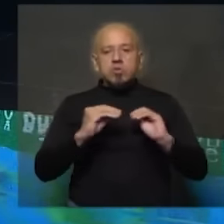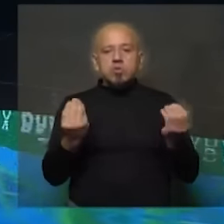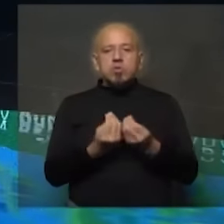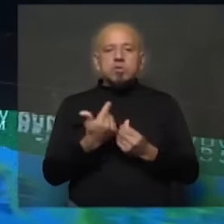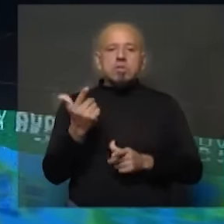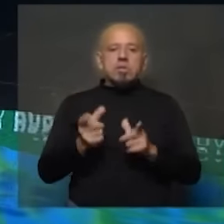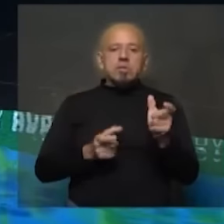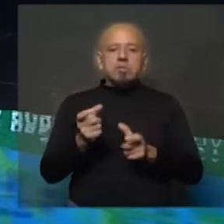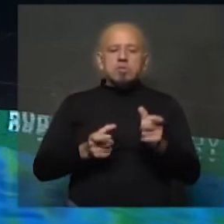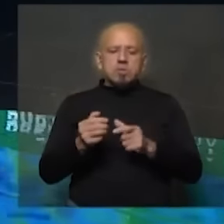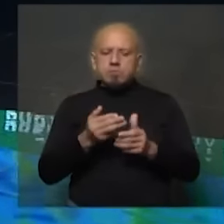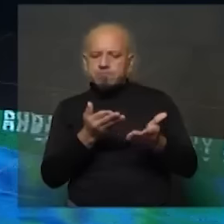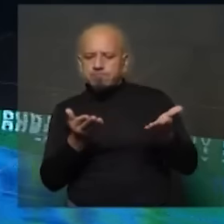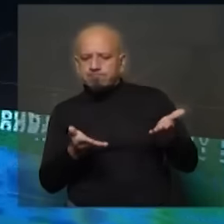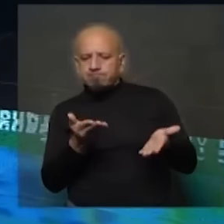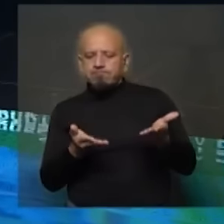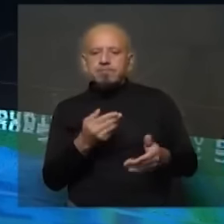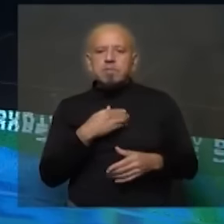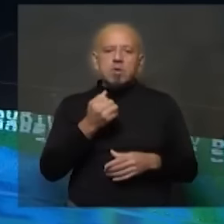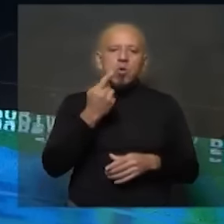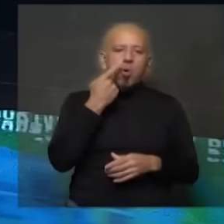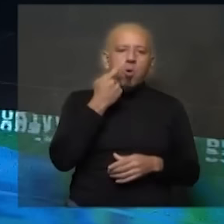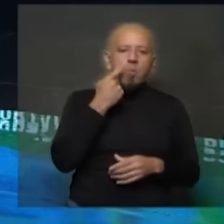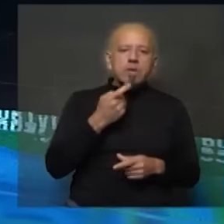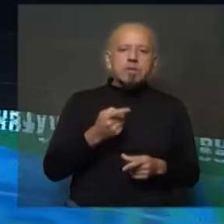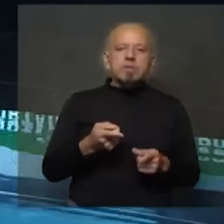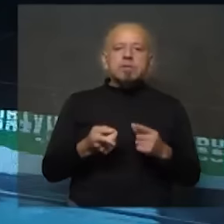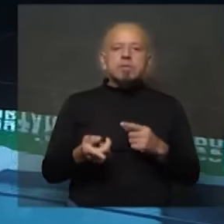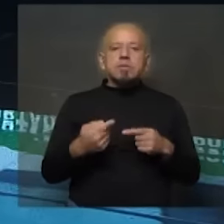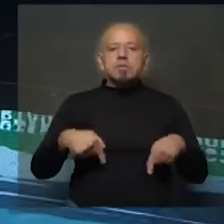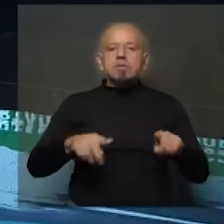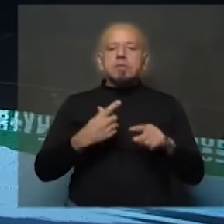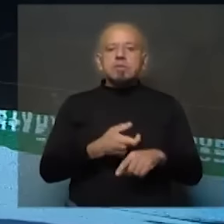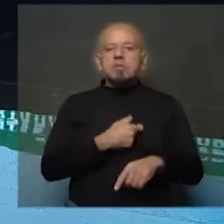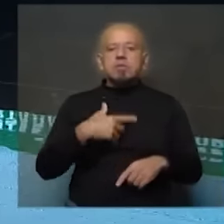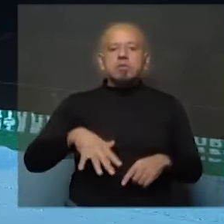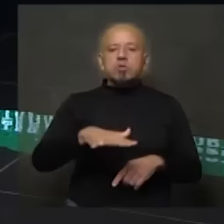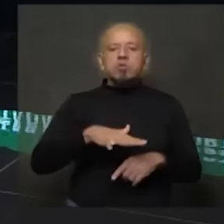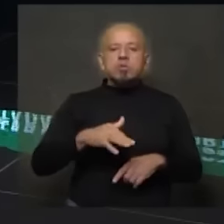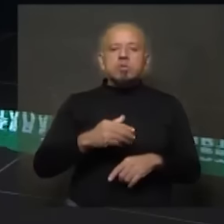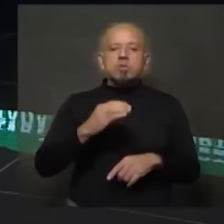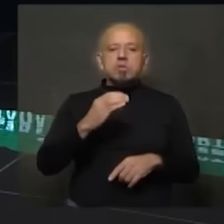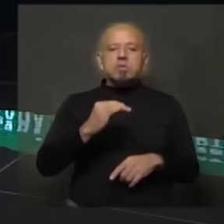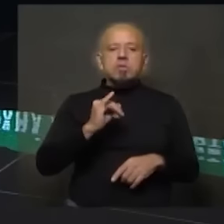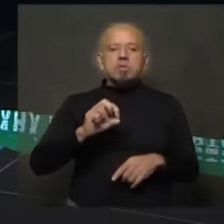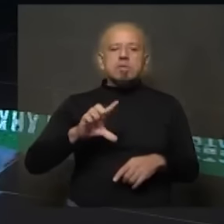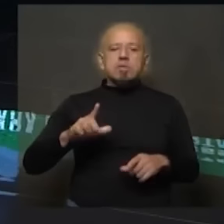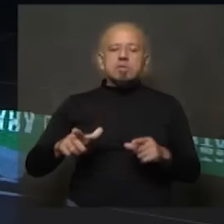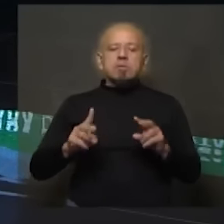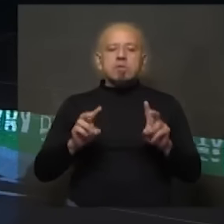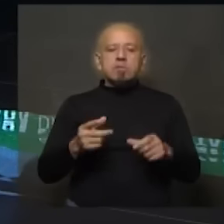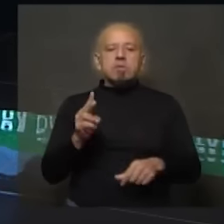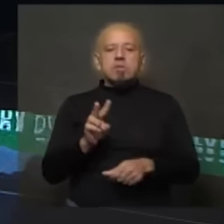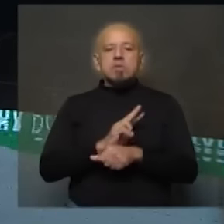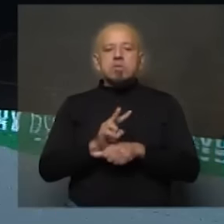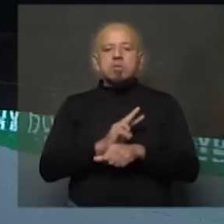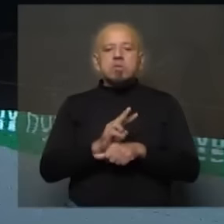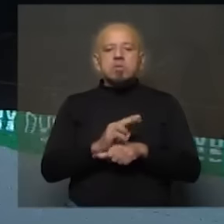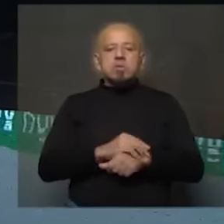personas indagadas son hombres. La sociedad civil cuestiona que el gobierno no tome en cuenta, cuando habla de seguridad, el